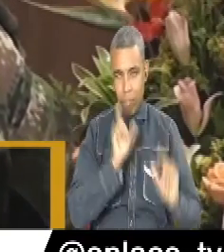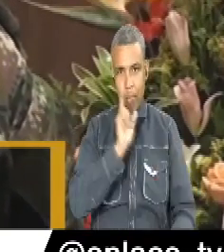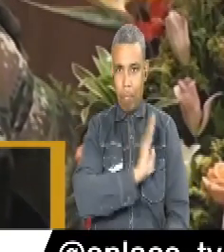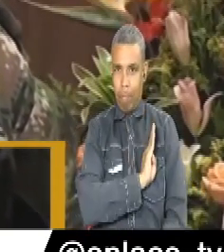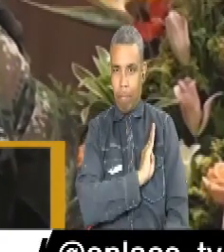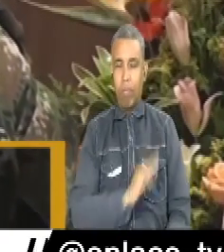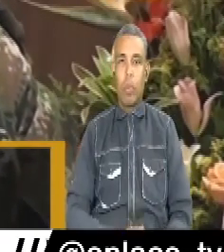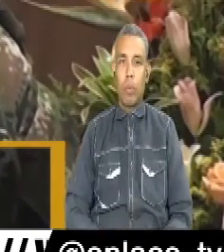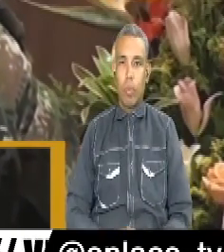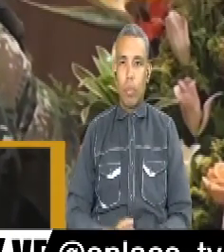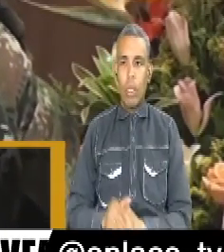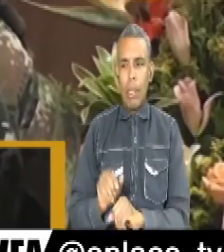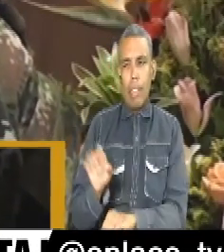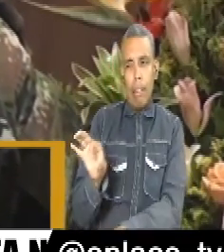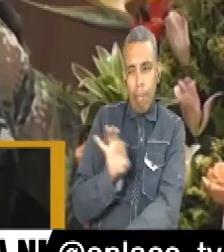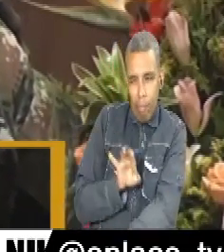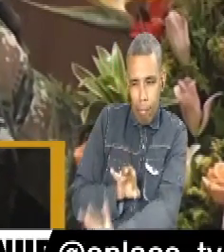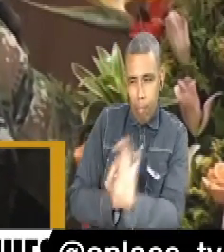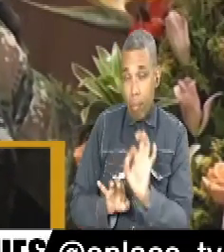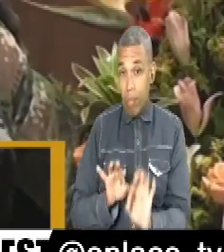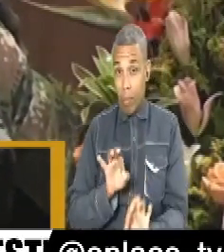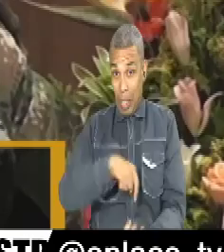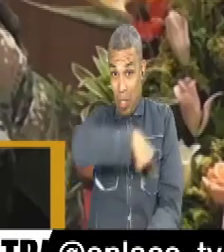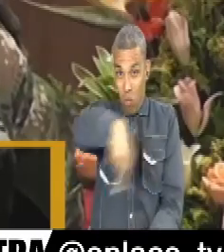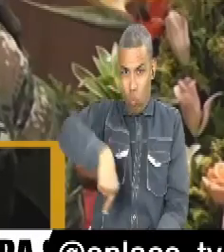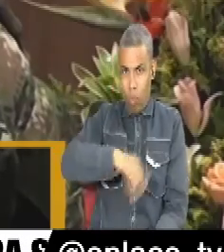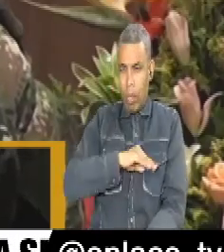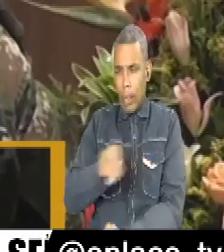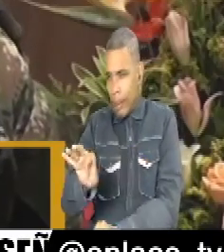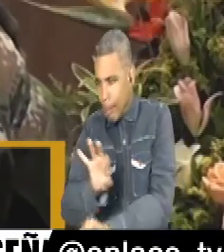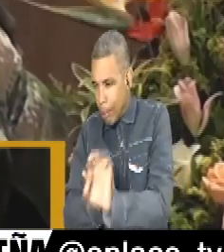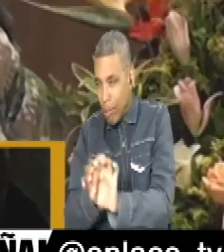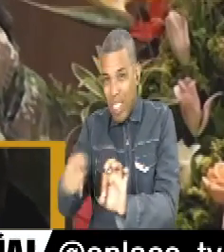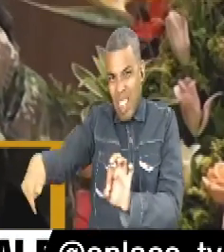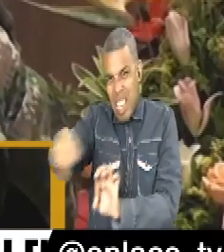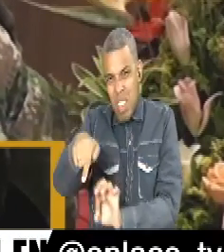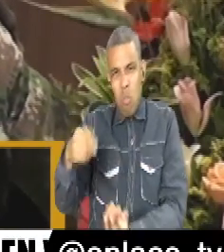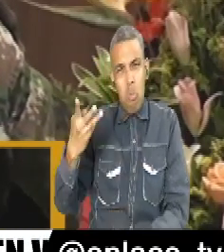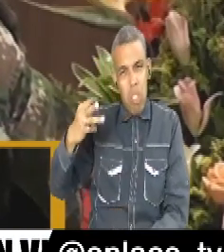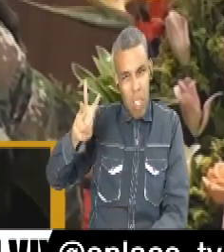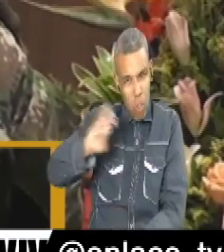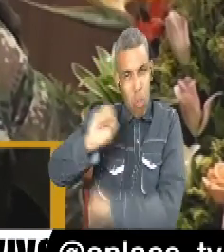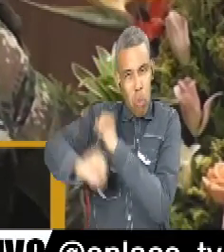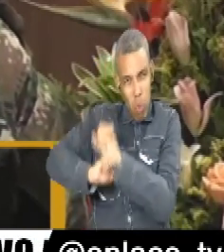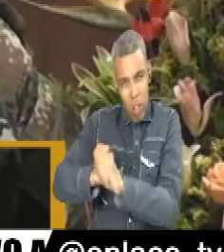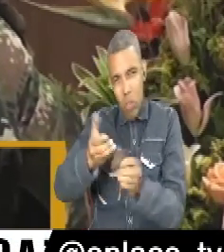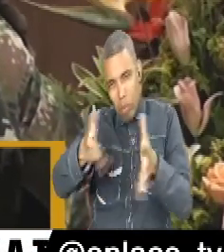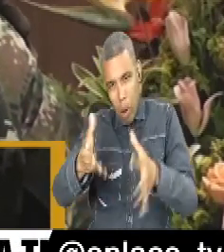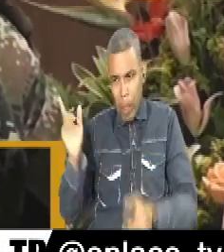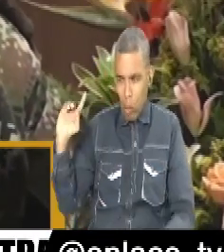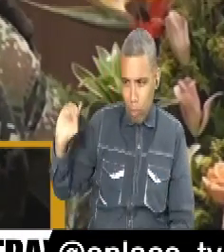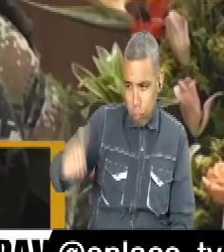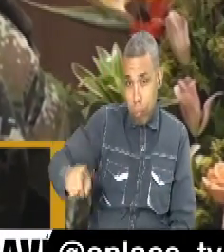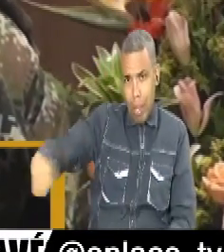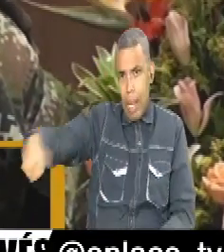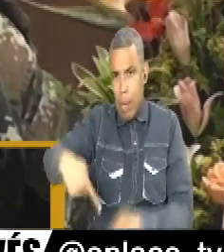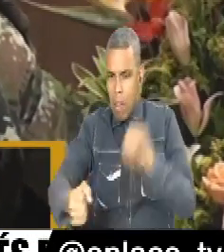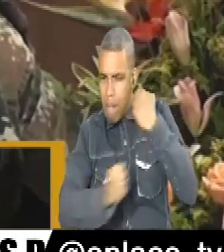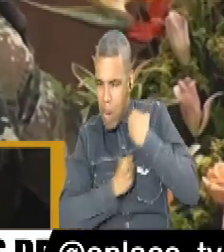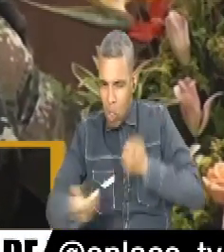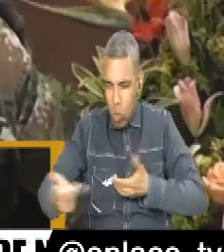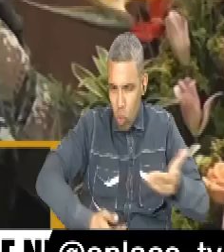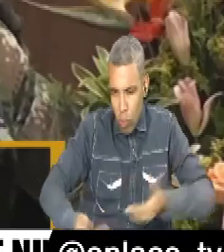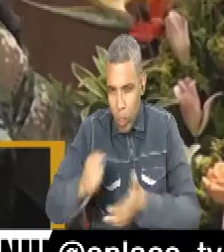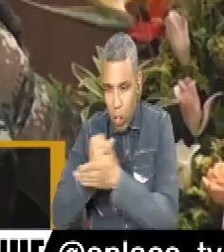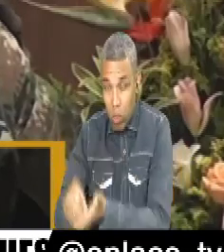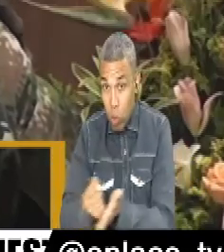selecciona a los hombres que llevan un tiempo de 18 años, 6 meses, en los cuales se sacan de las filas y se